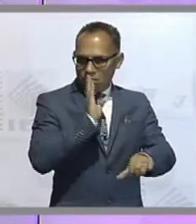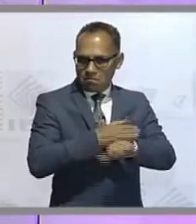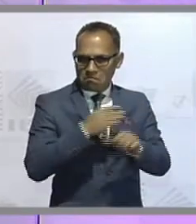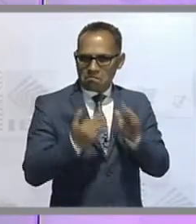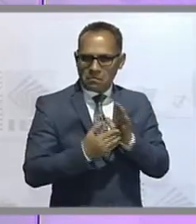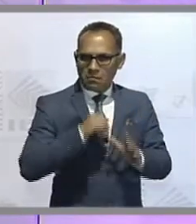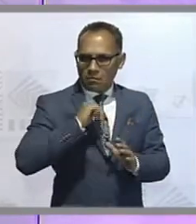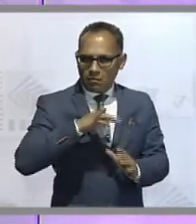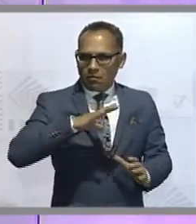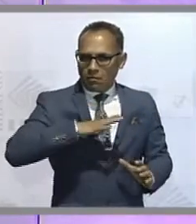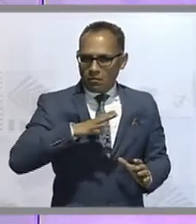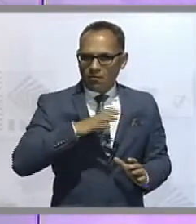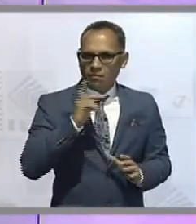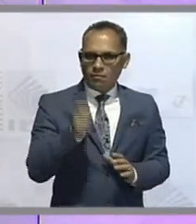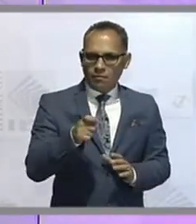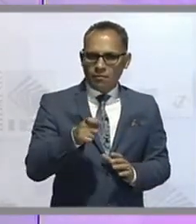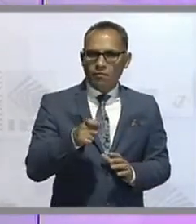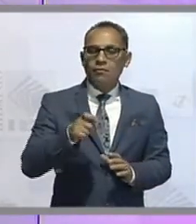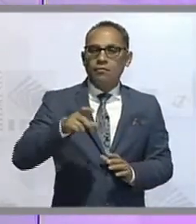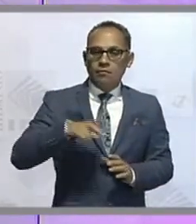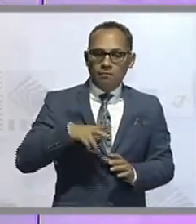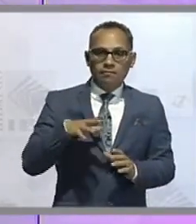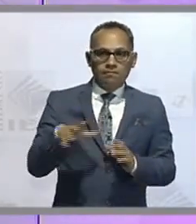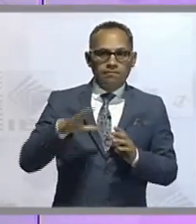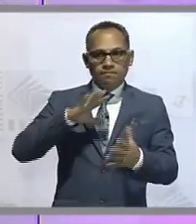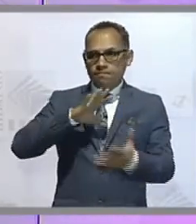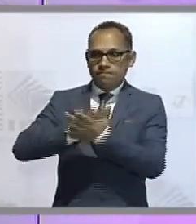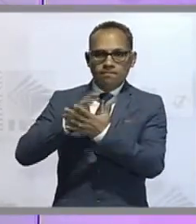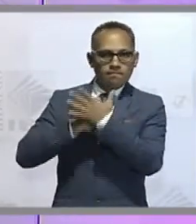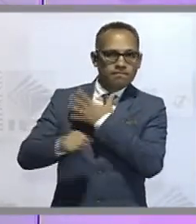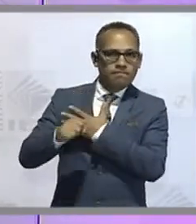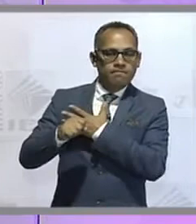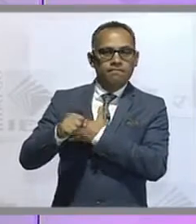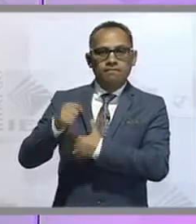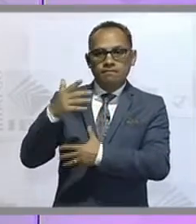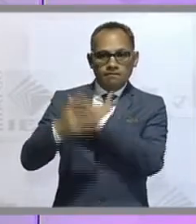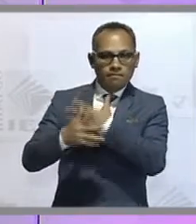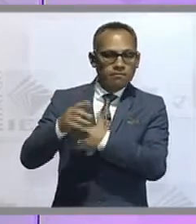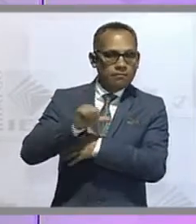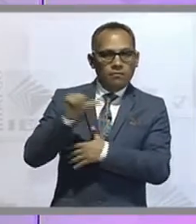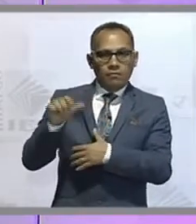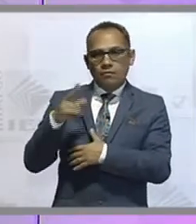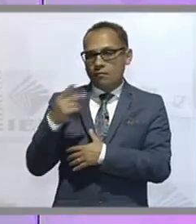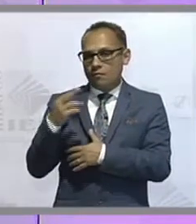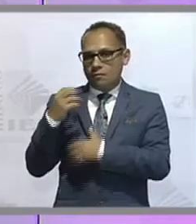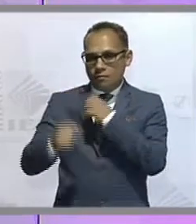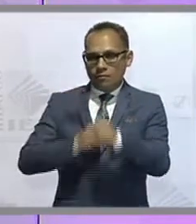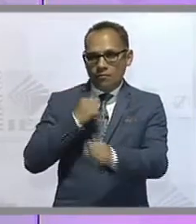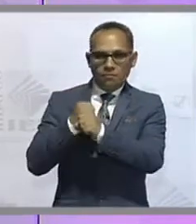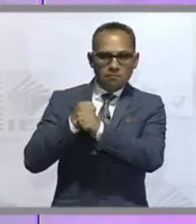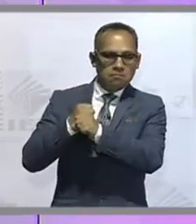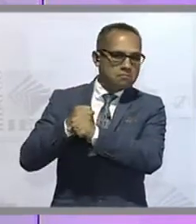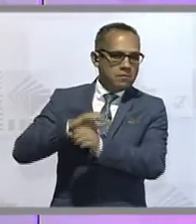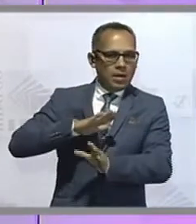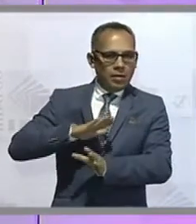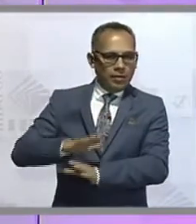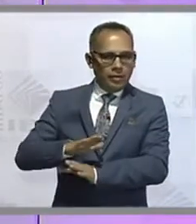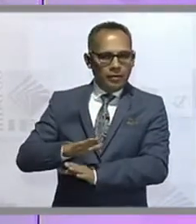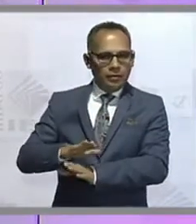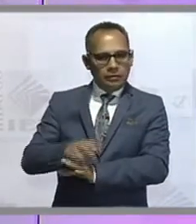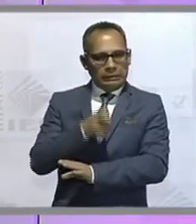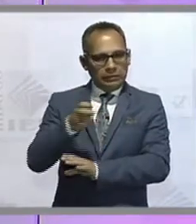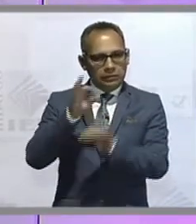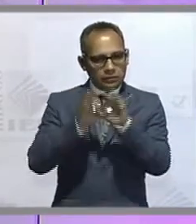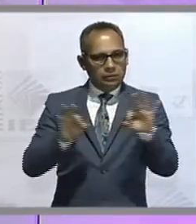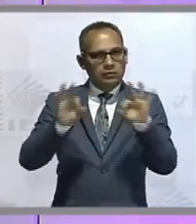anti ordena queda de 15 a 25 años por condena al robo debemos de legislar y analizar este tipo de leyes para